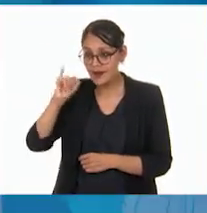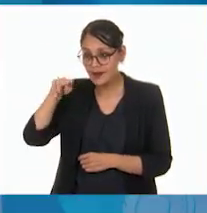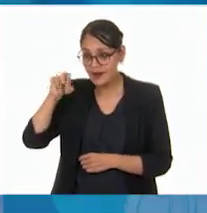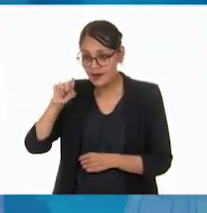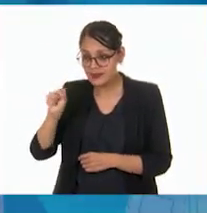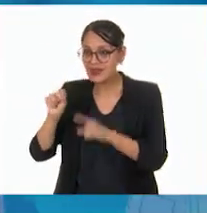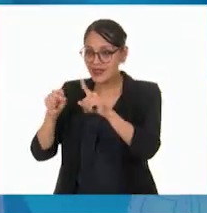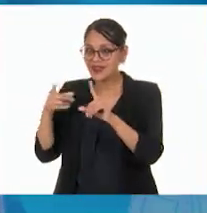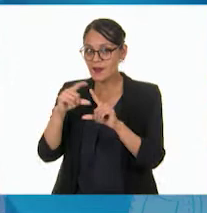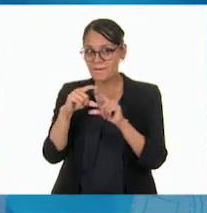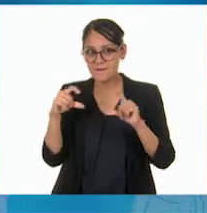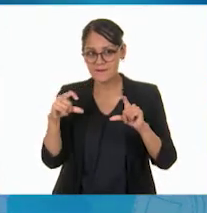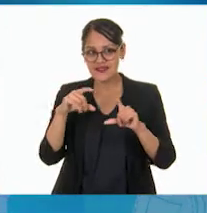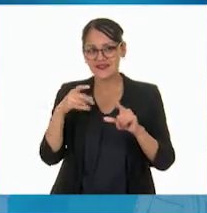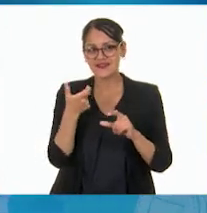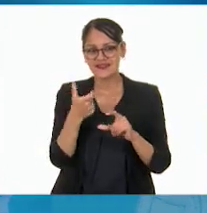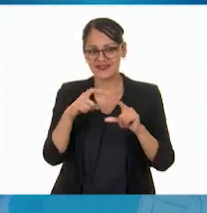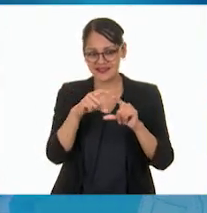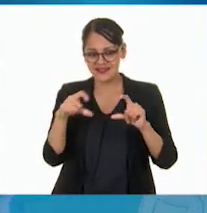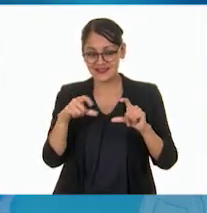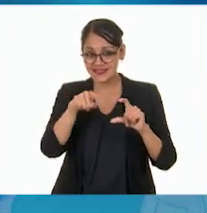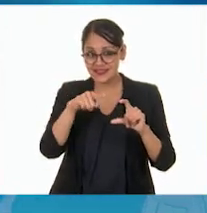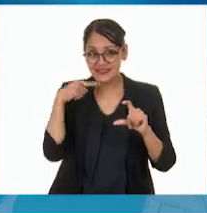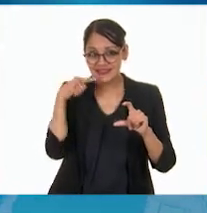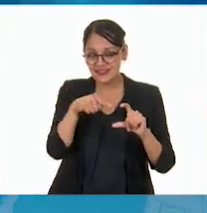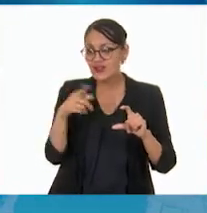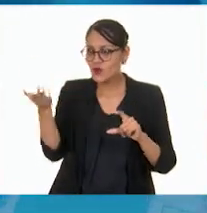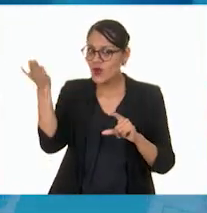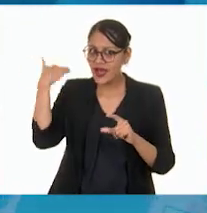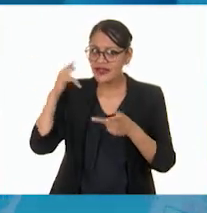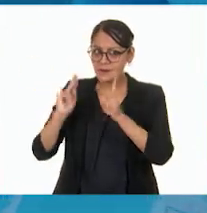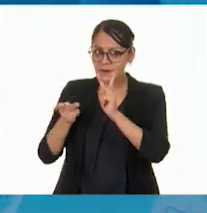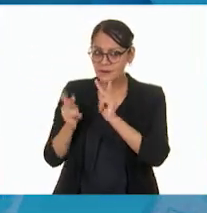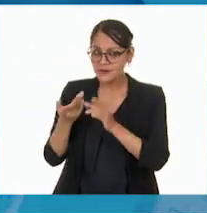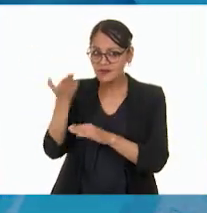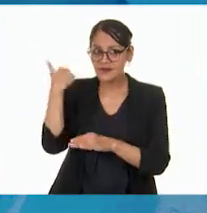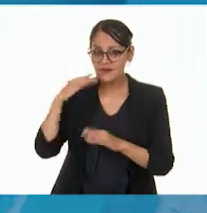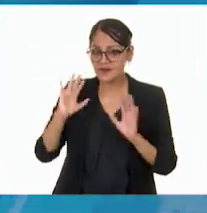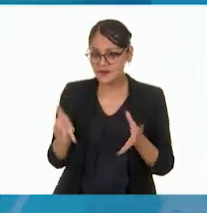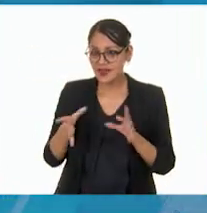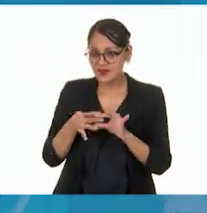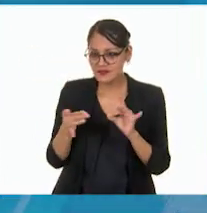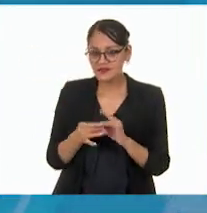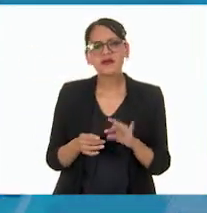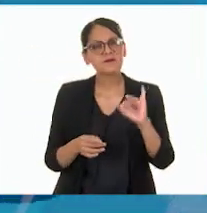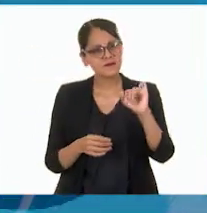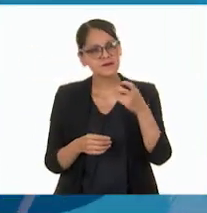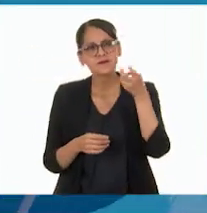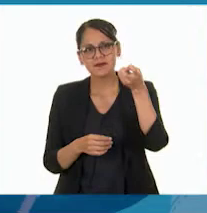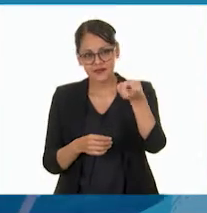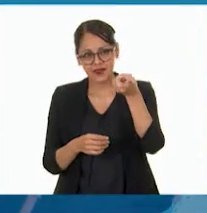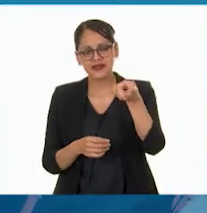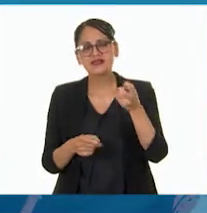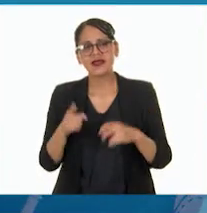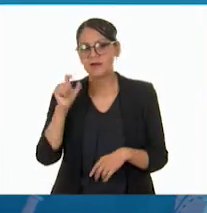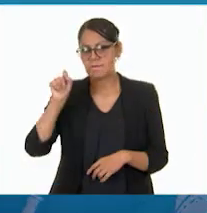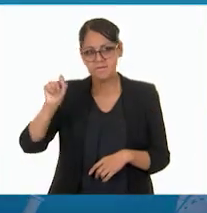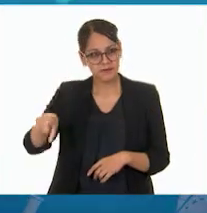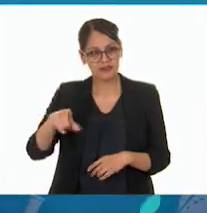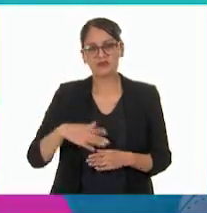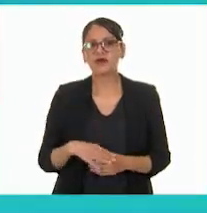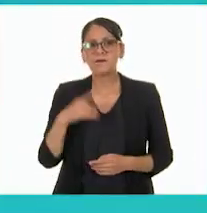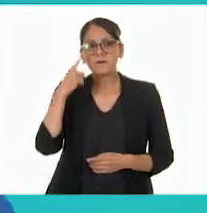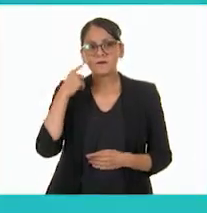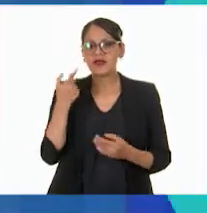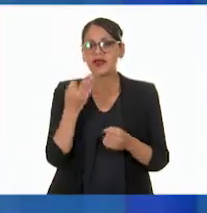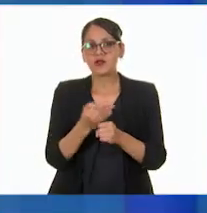los billetes y de la que ya nos platicaste un poco en sesiones anteriores? Exacto, ella misma. Y